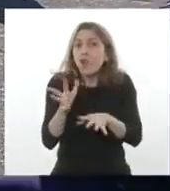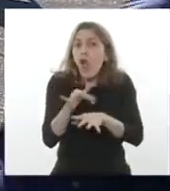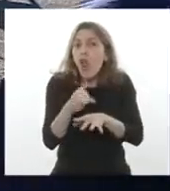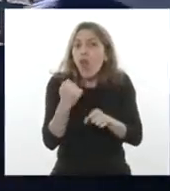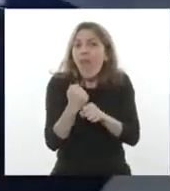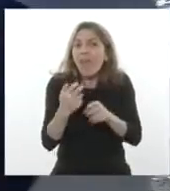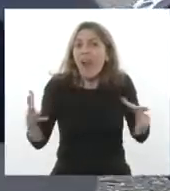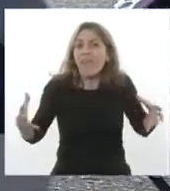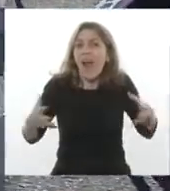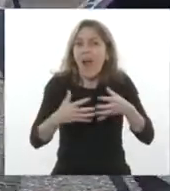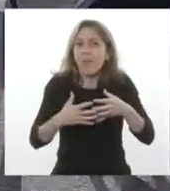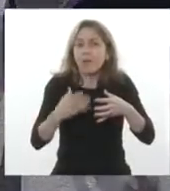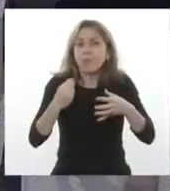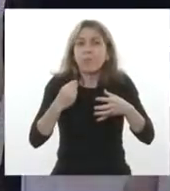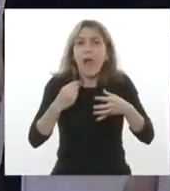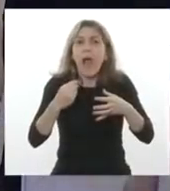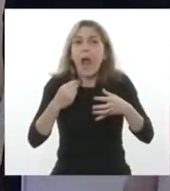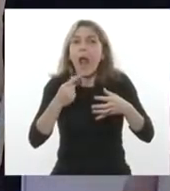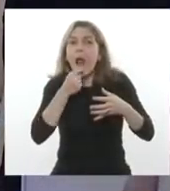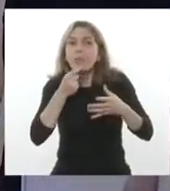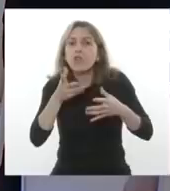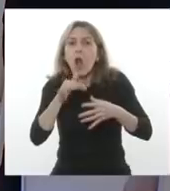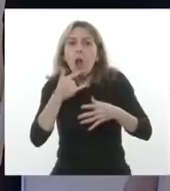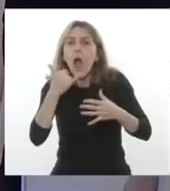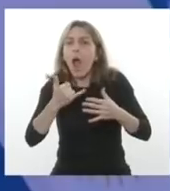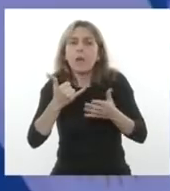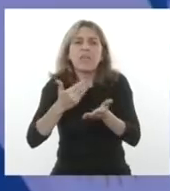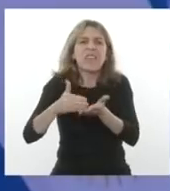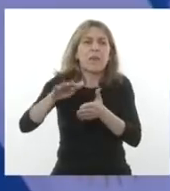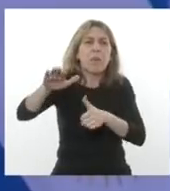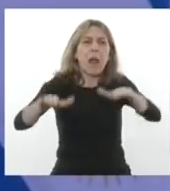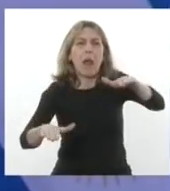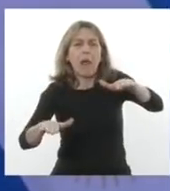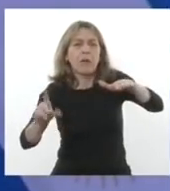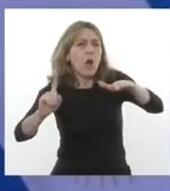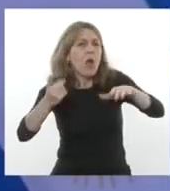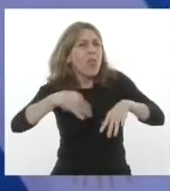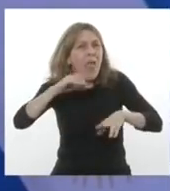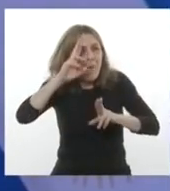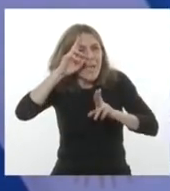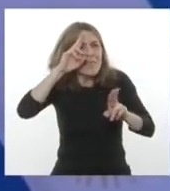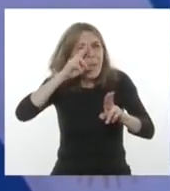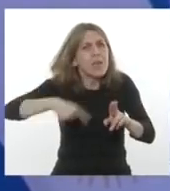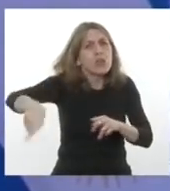donde nunca nadie padezca diferencias, donde todos seamos respetados.